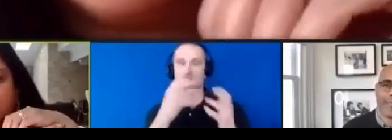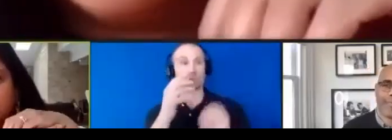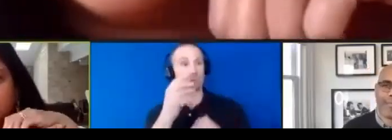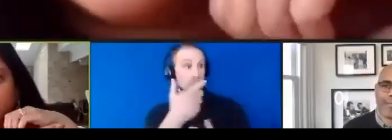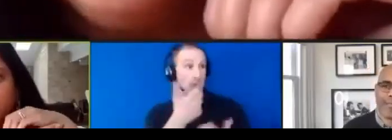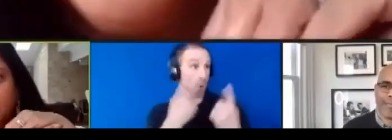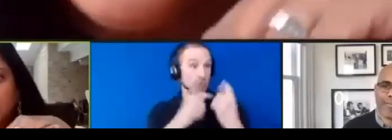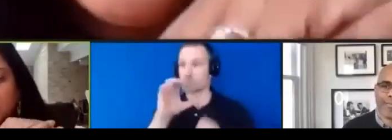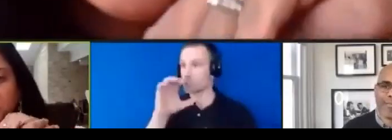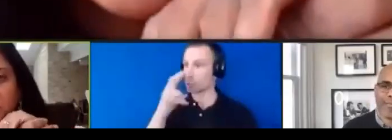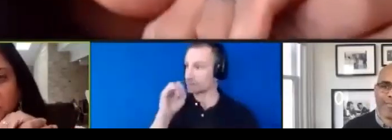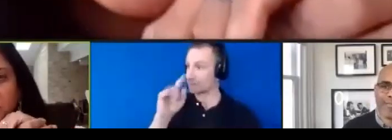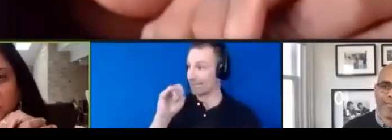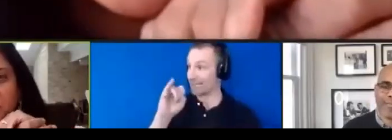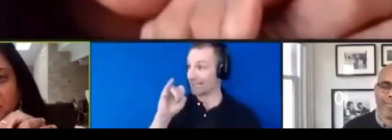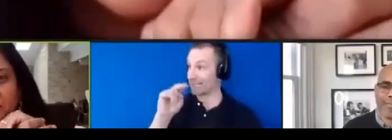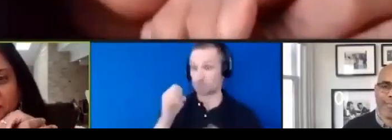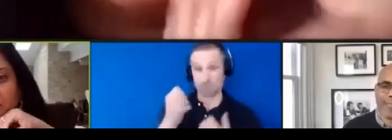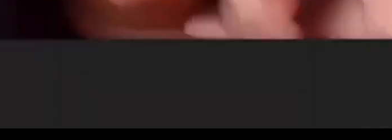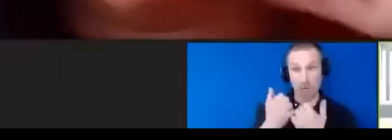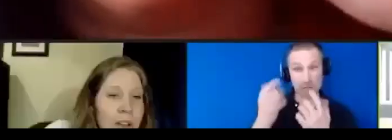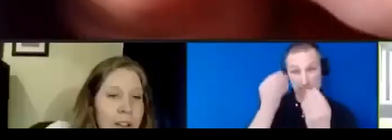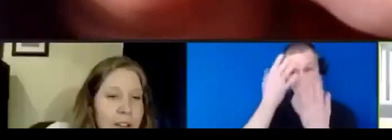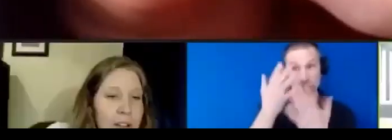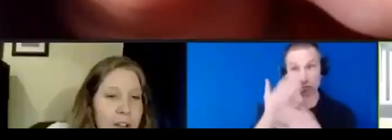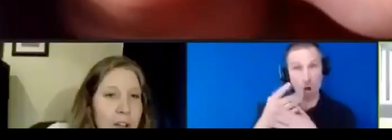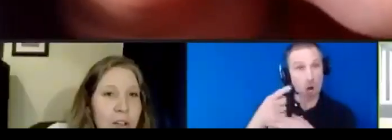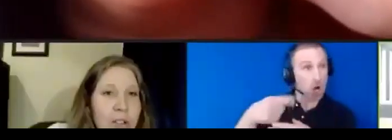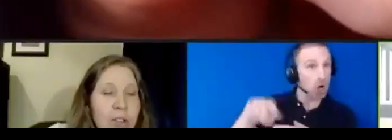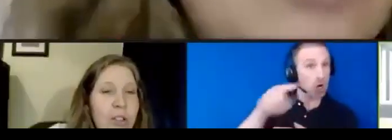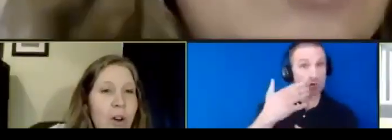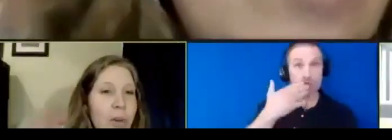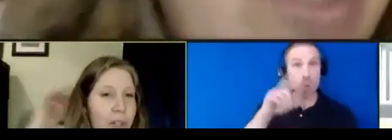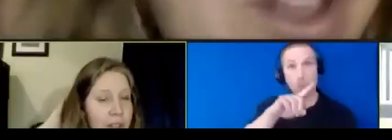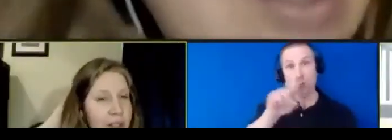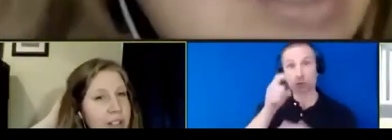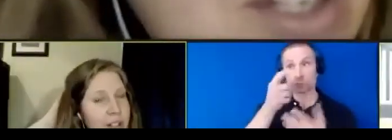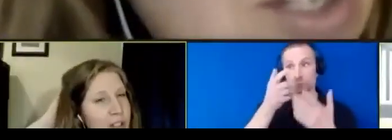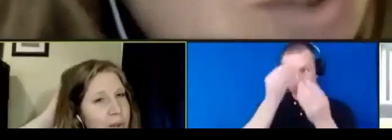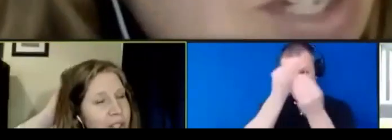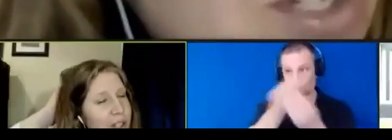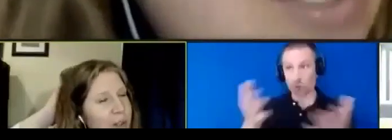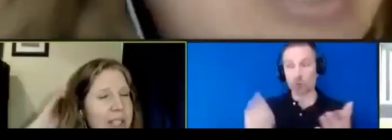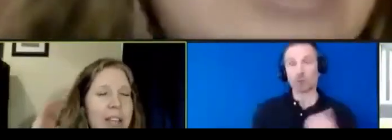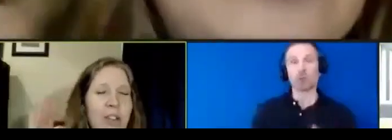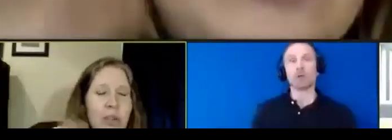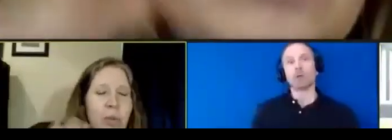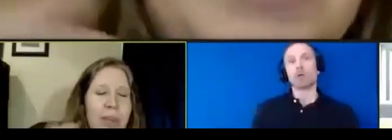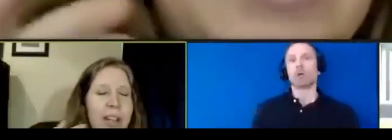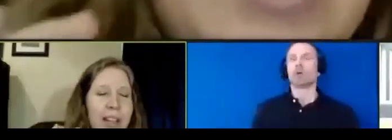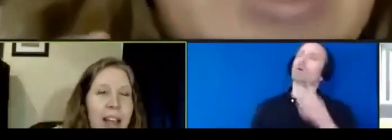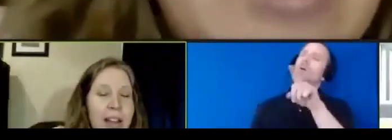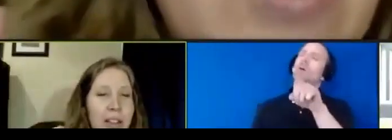así que ya se ha hecho este porque la mayoría de los senadores ya no lo han aprobado así que